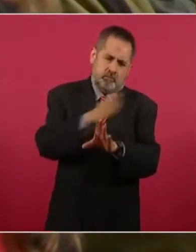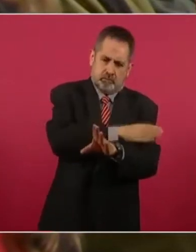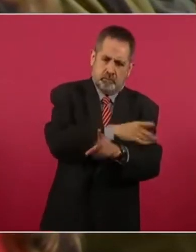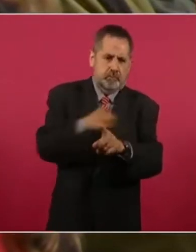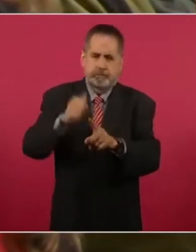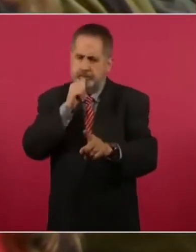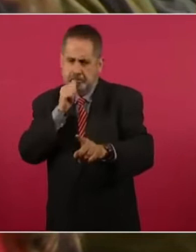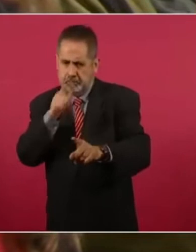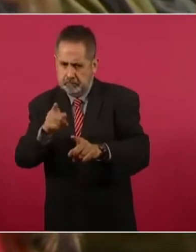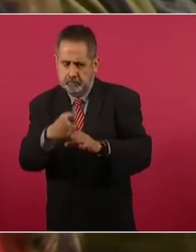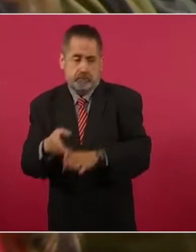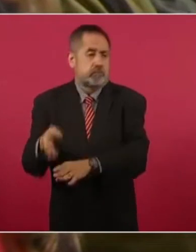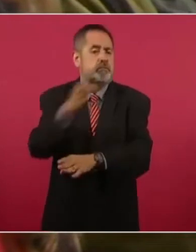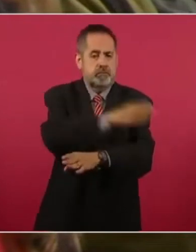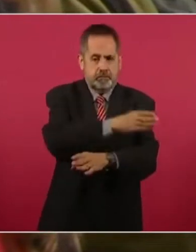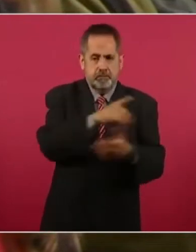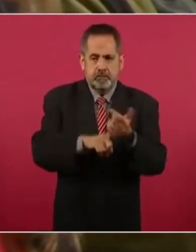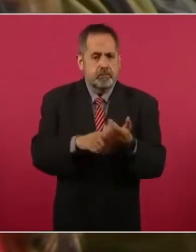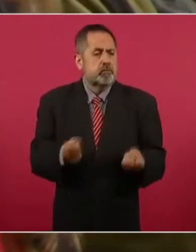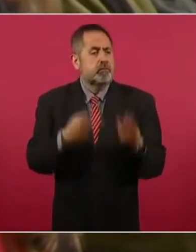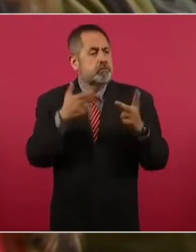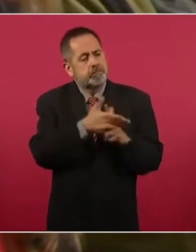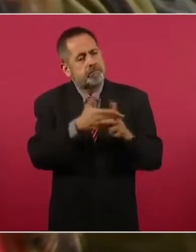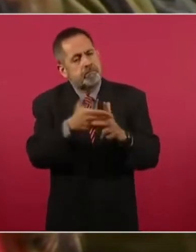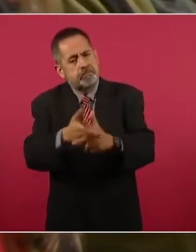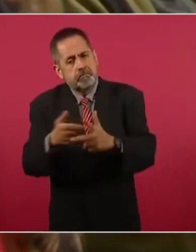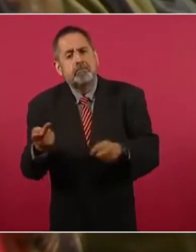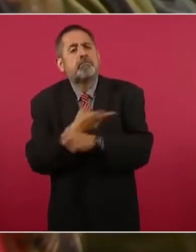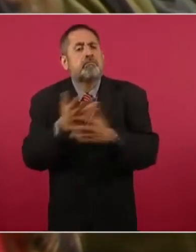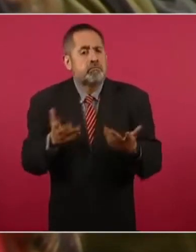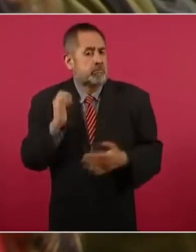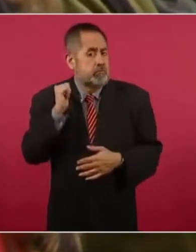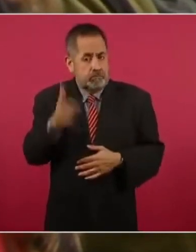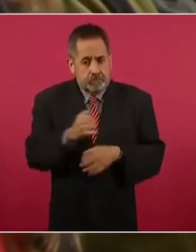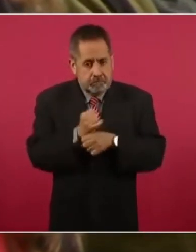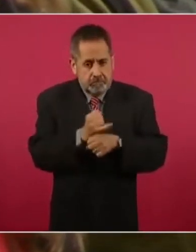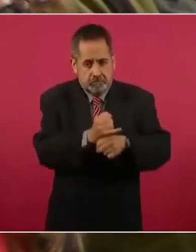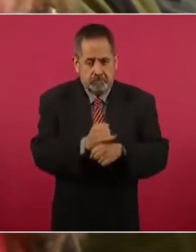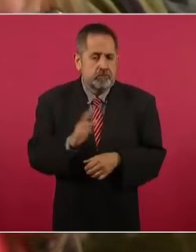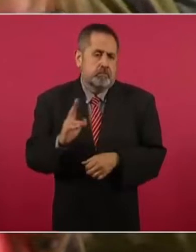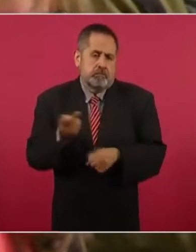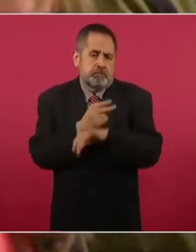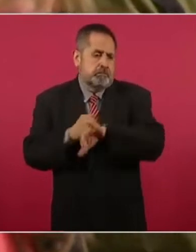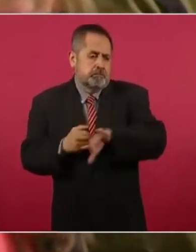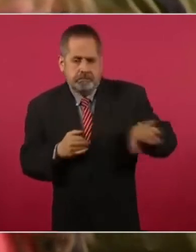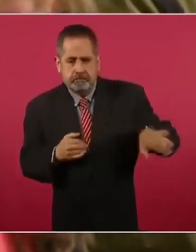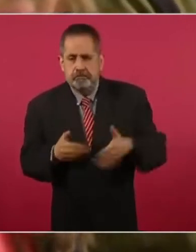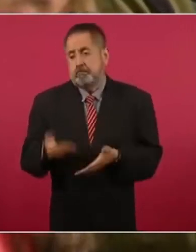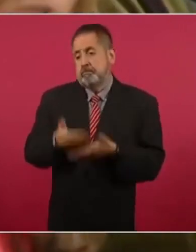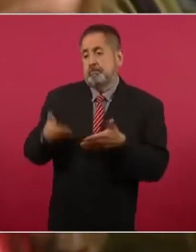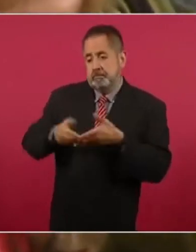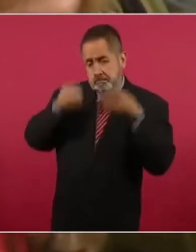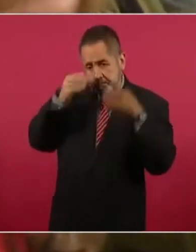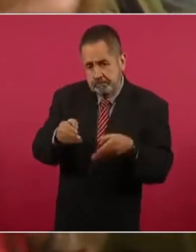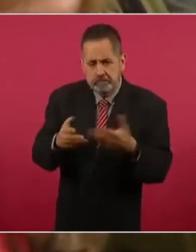que usted encabezara la presidencia. Es decir, si se ha dejado de lado pues esta situación de